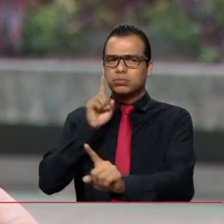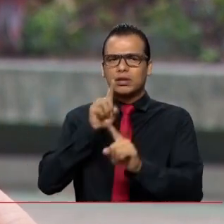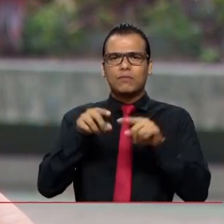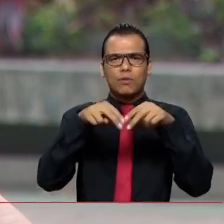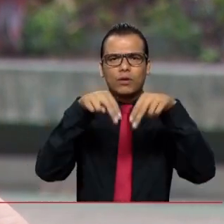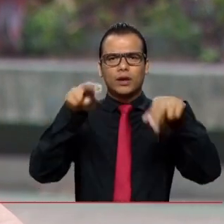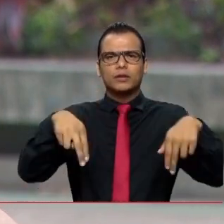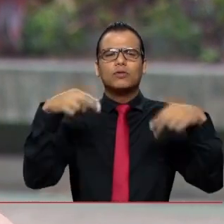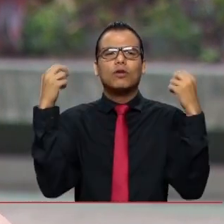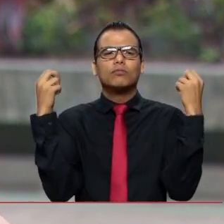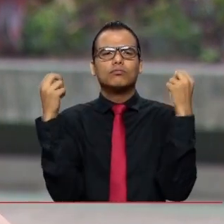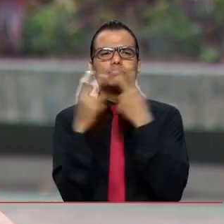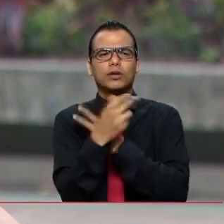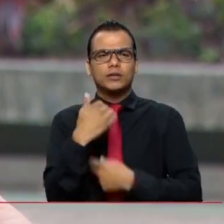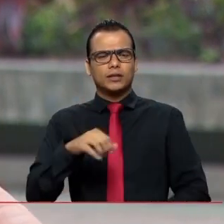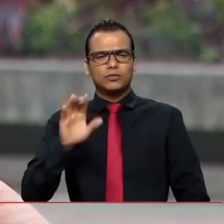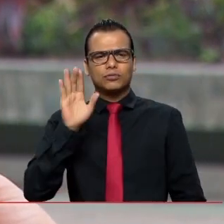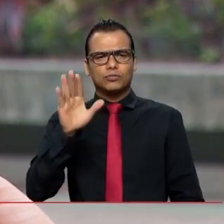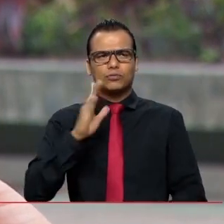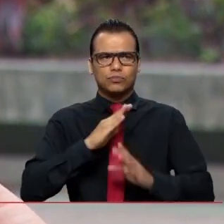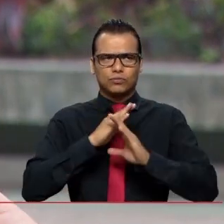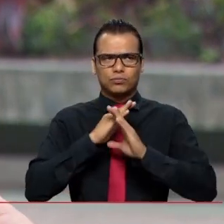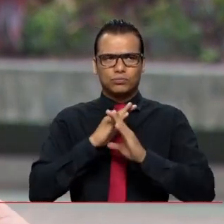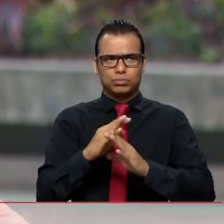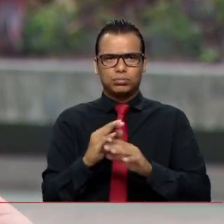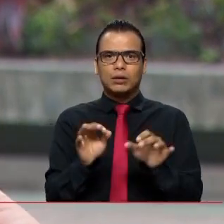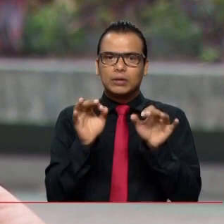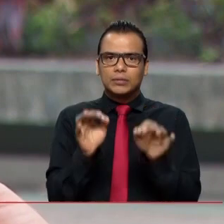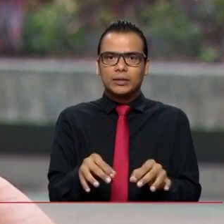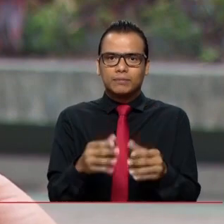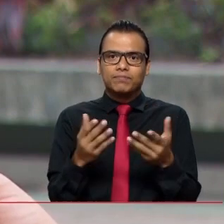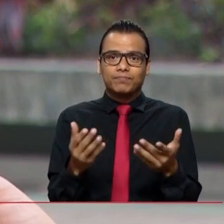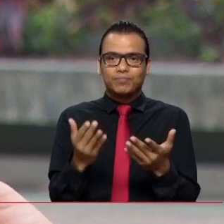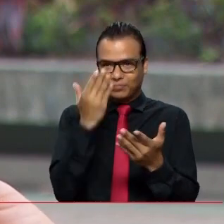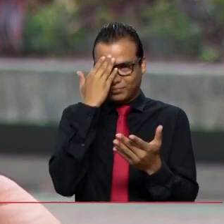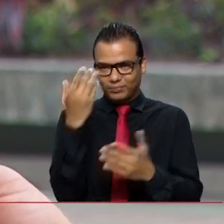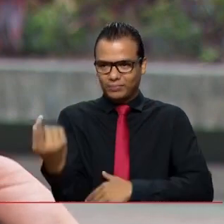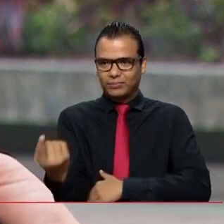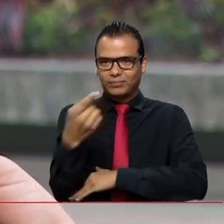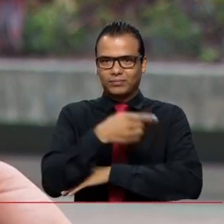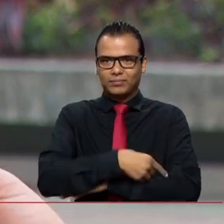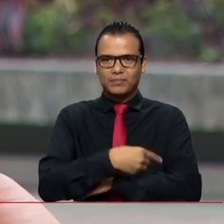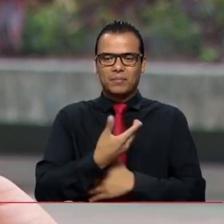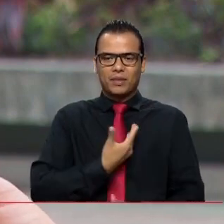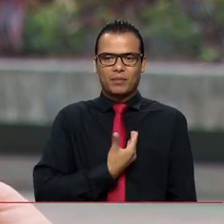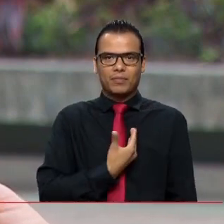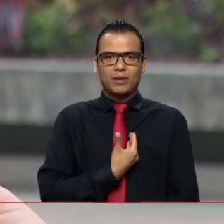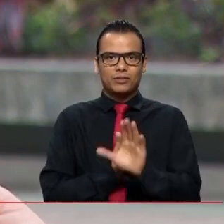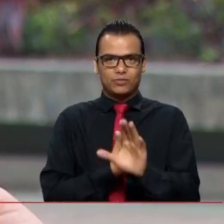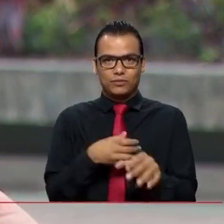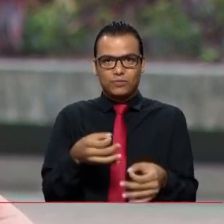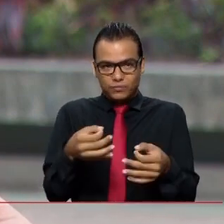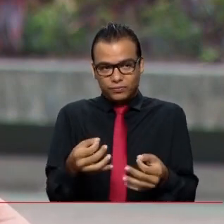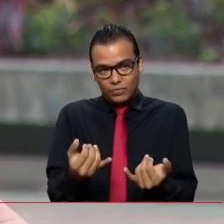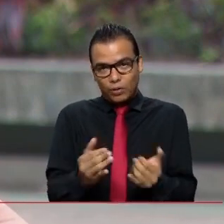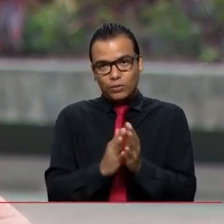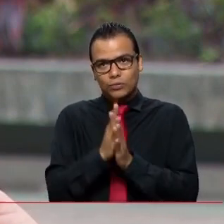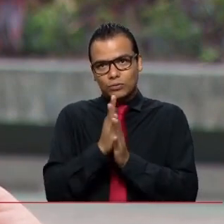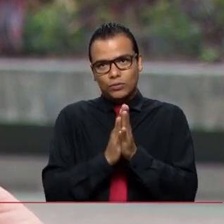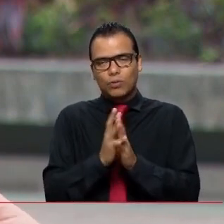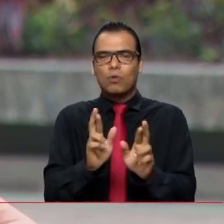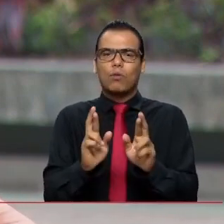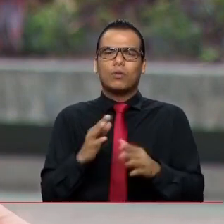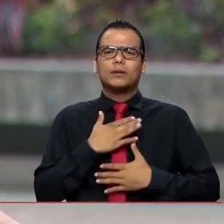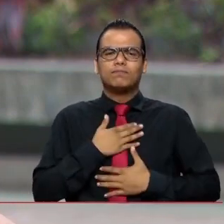la celebración del Día de la Madre. Es un momento donde las familias se reúnen y queremos que este fin de semana pasemos con tranquilidad,